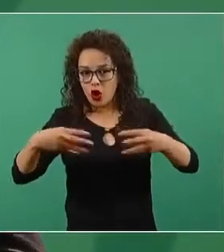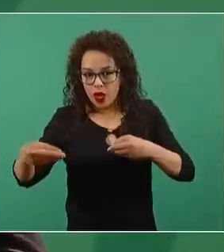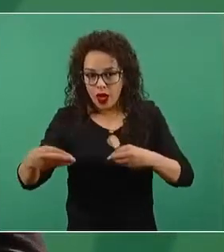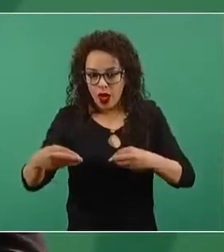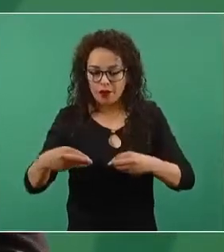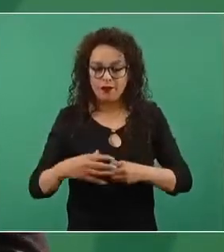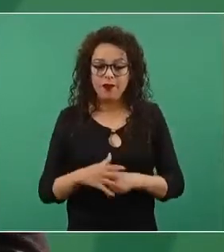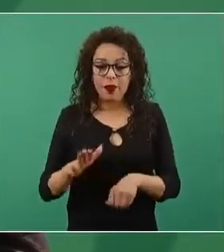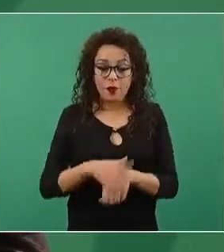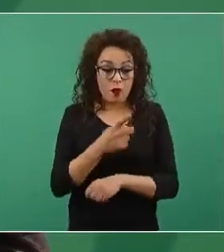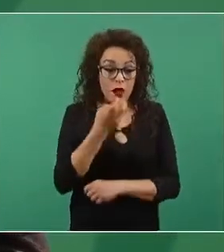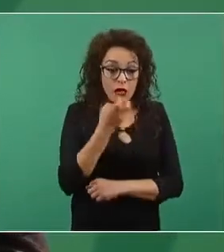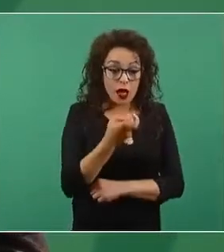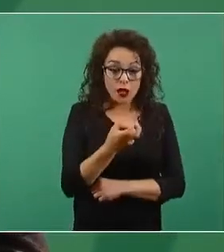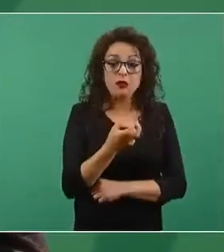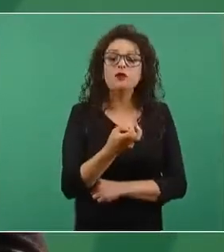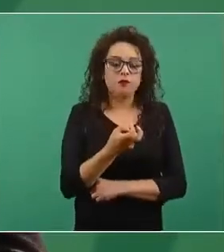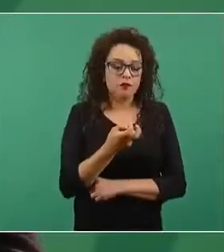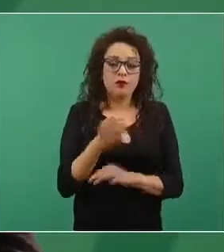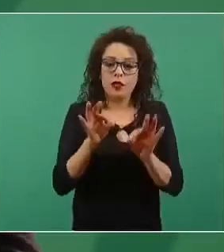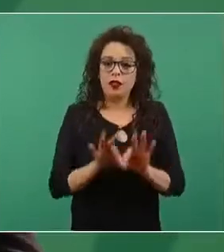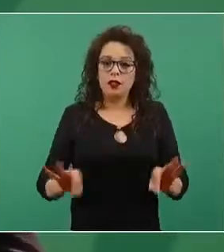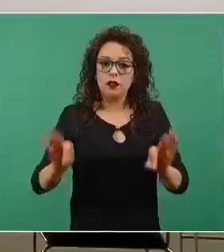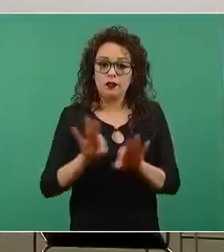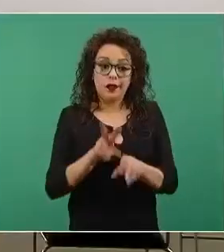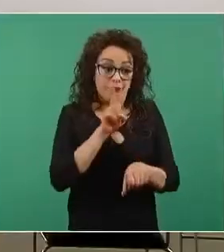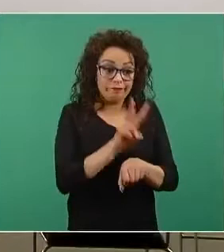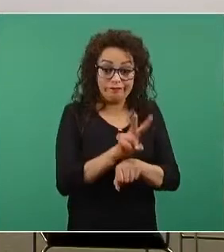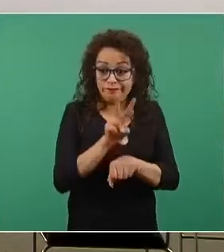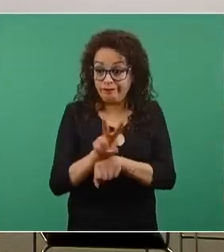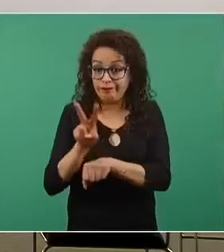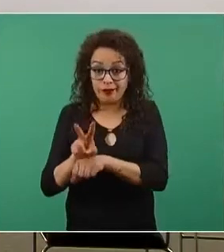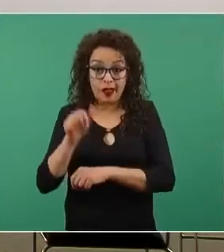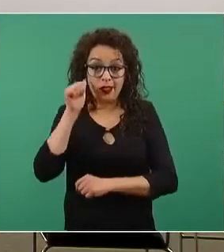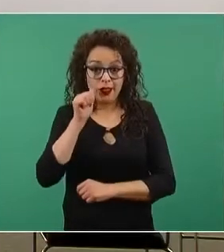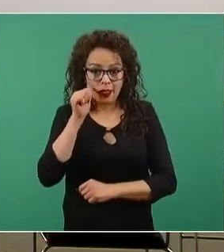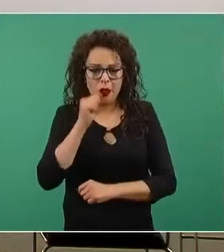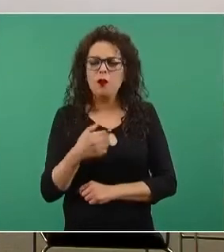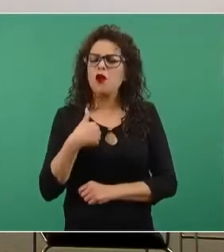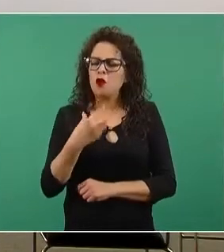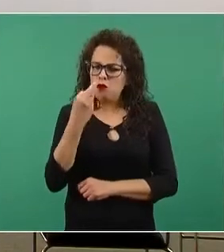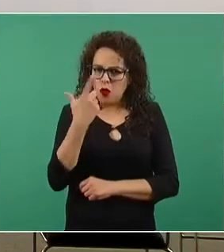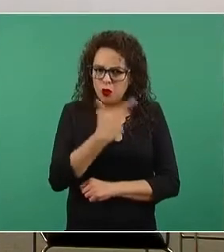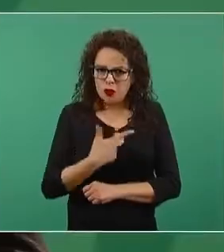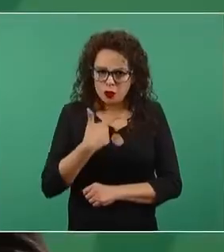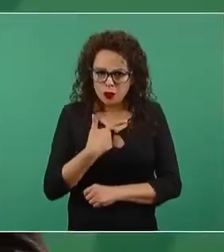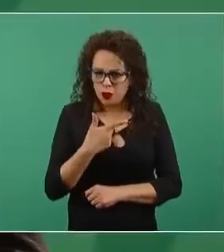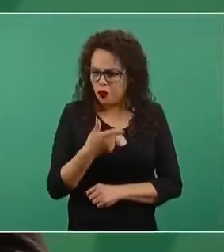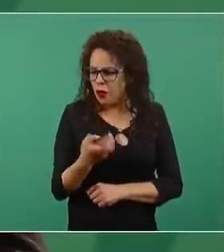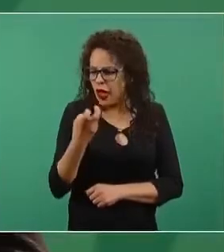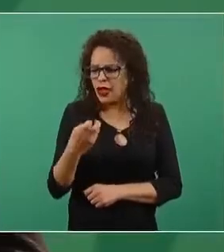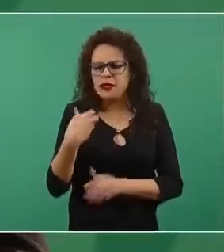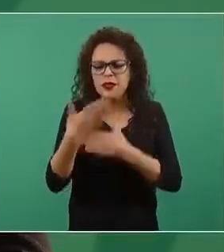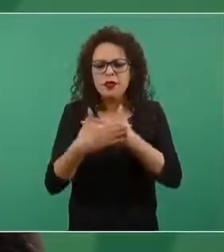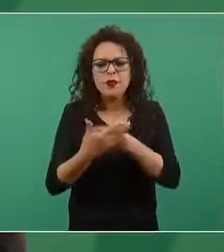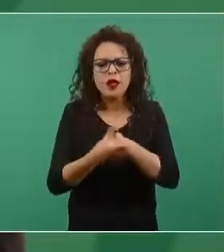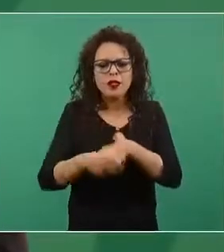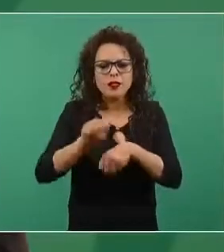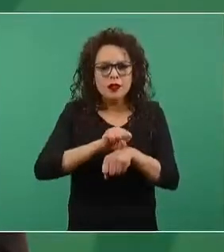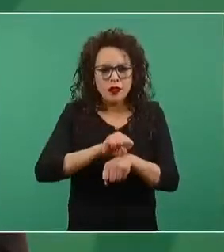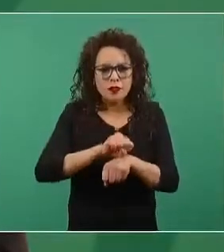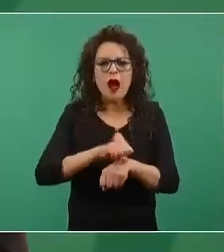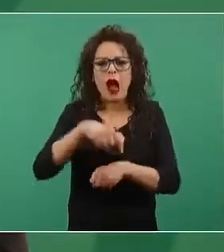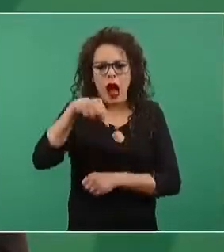un padecimiento que está sujeto a vigilancia, y con gusto en el transcurso de la semana podríamos ir identificando o les